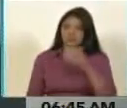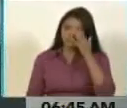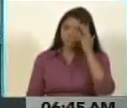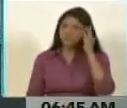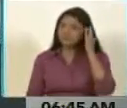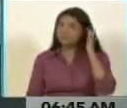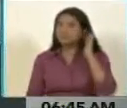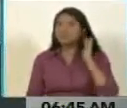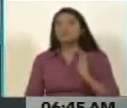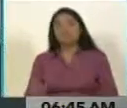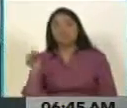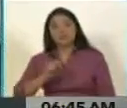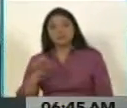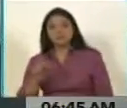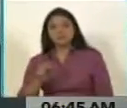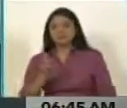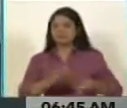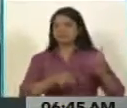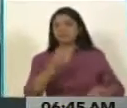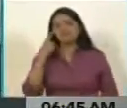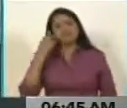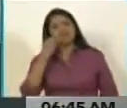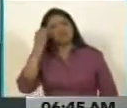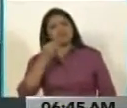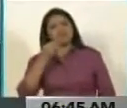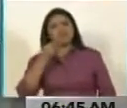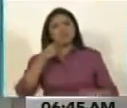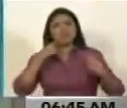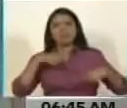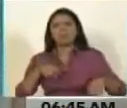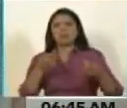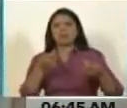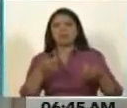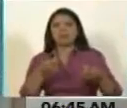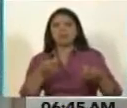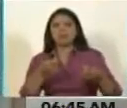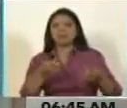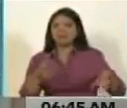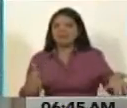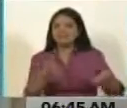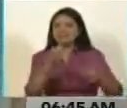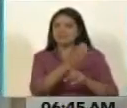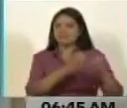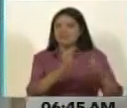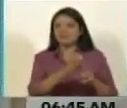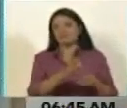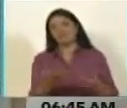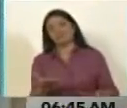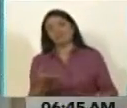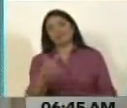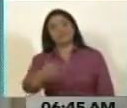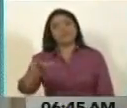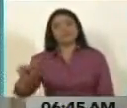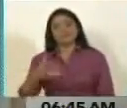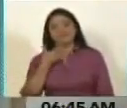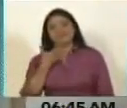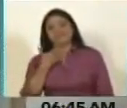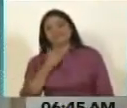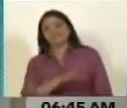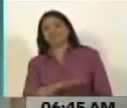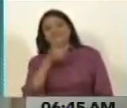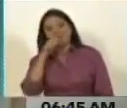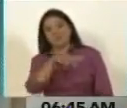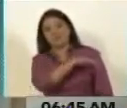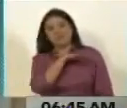un malgastar la plata invertir en cultura, obviamente son aquellos que desprecian al pueblo y que sienten que todo lo que se hace para el